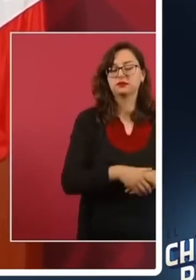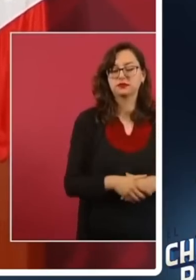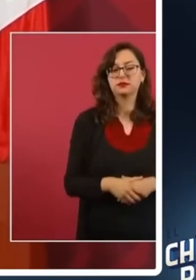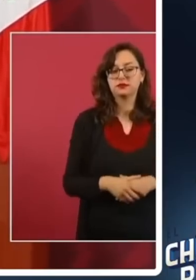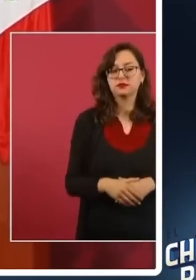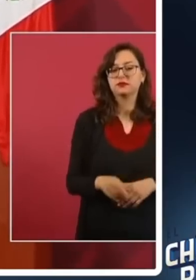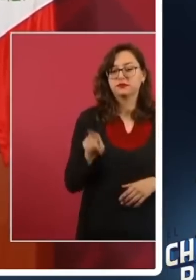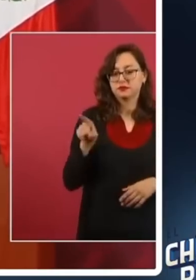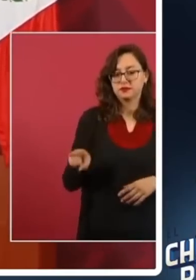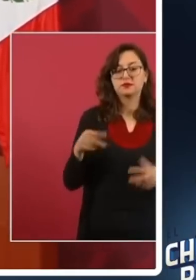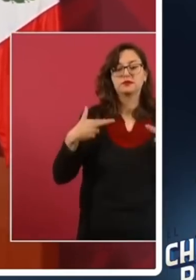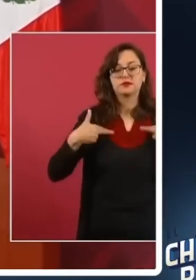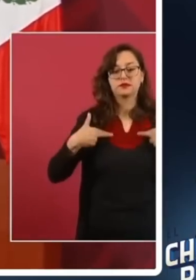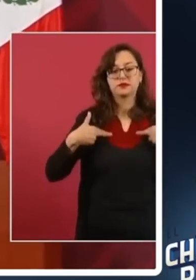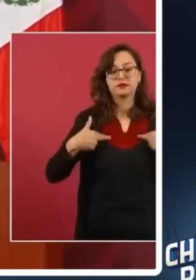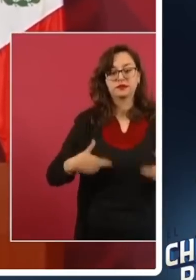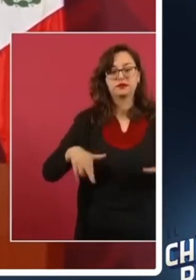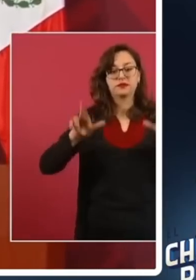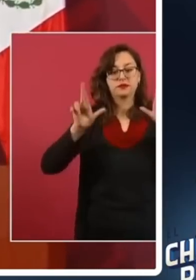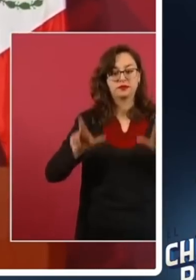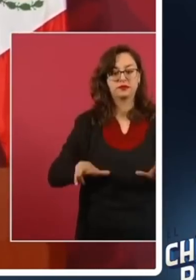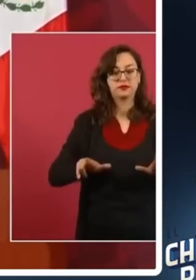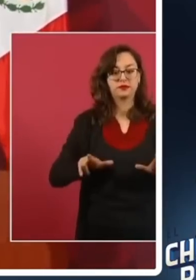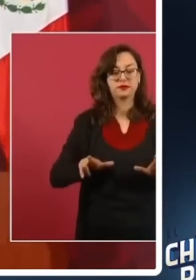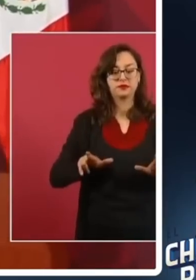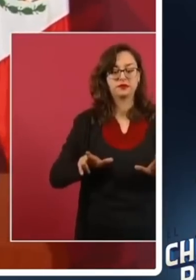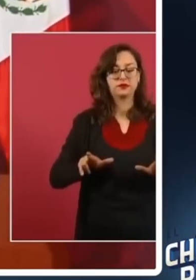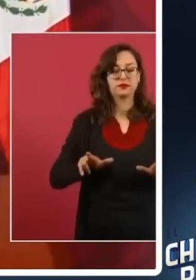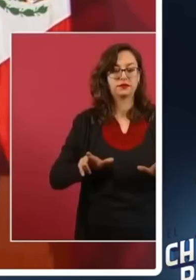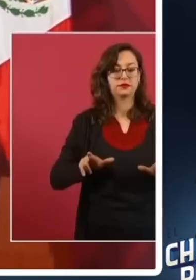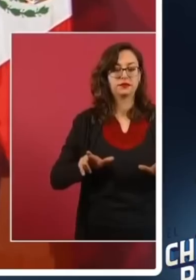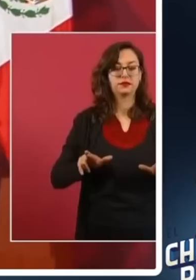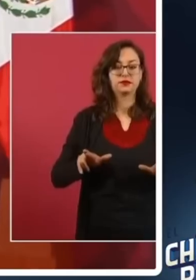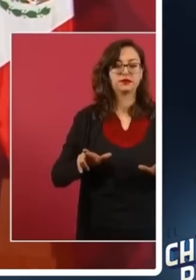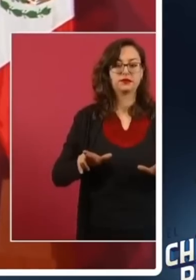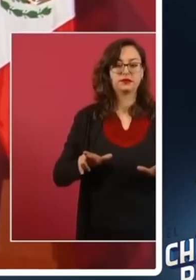que el representante ahora